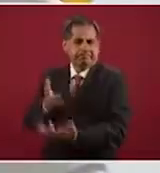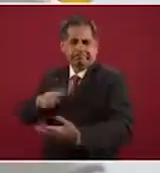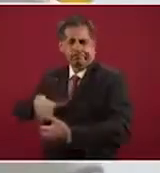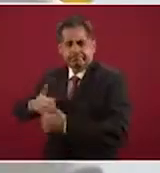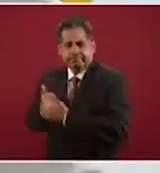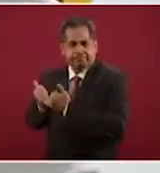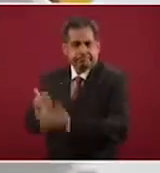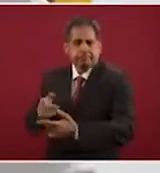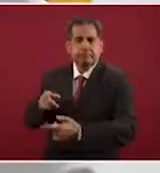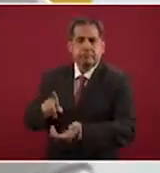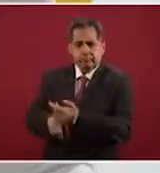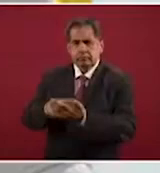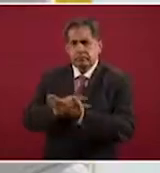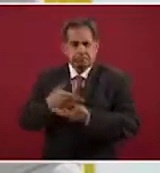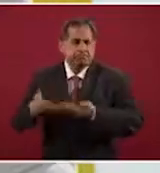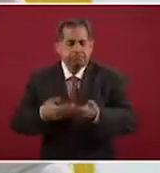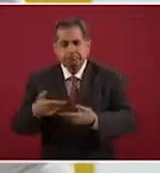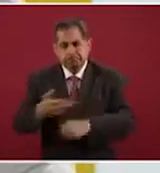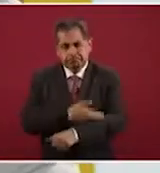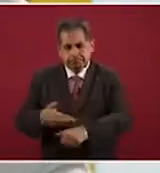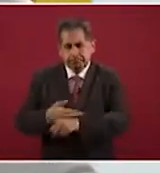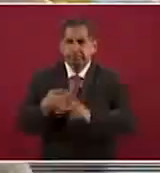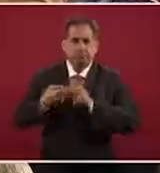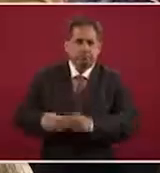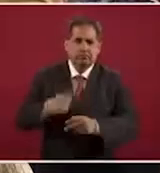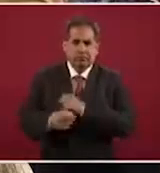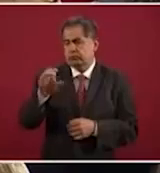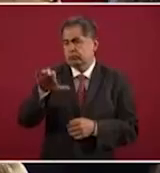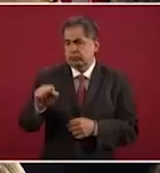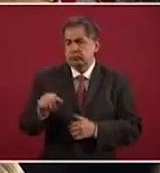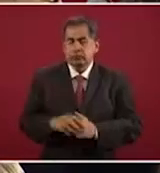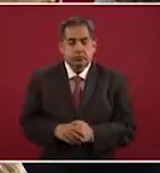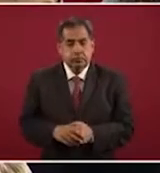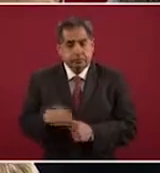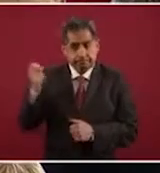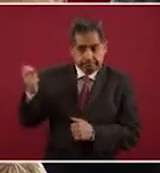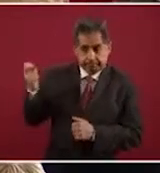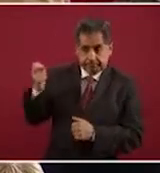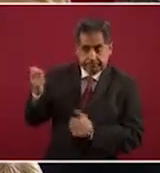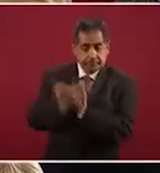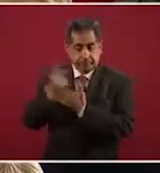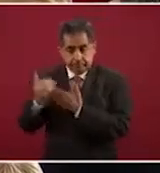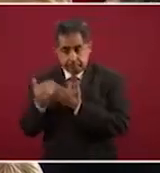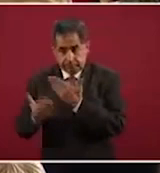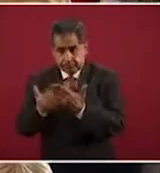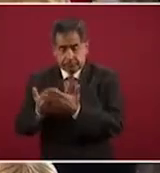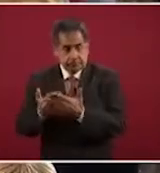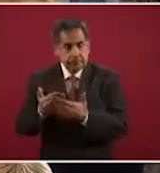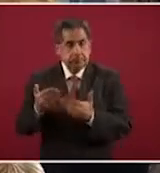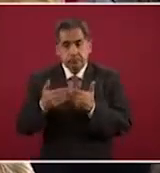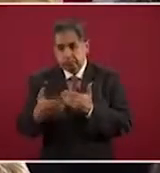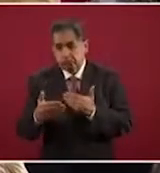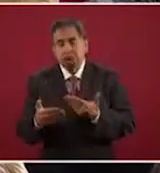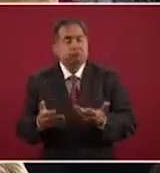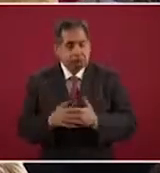se programó desde principios del año este es el proyecto va a